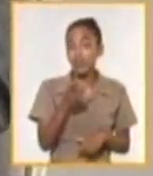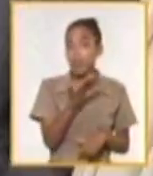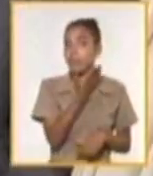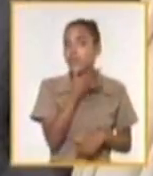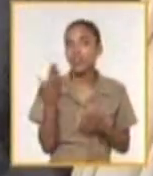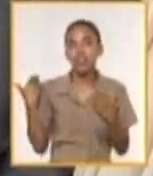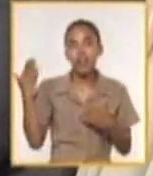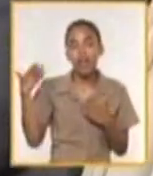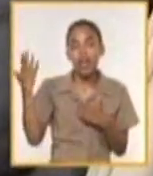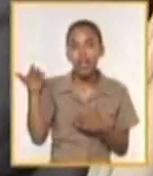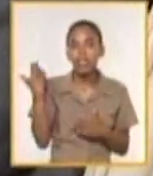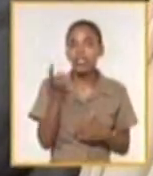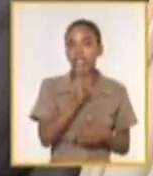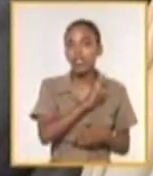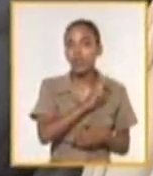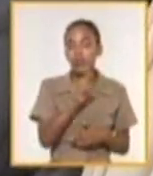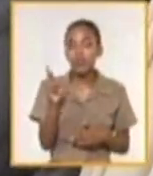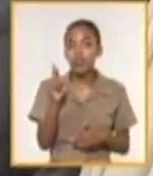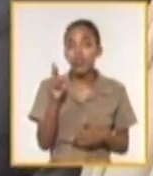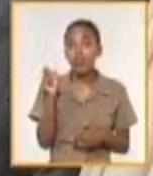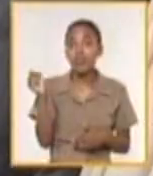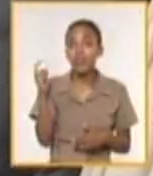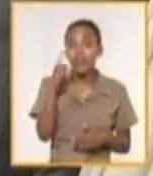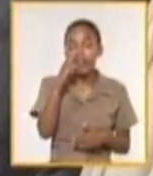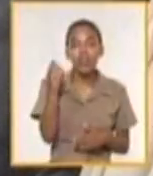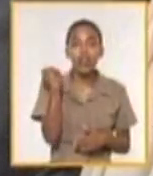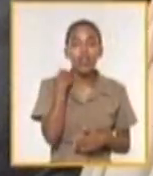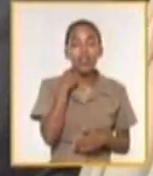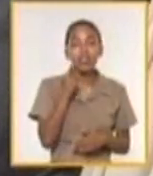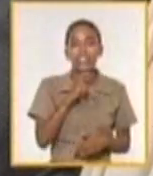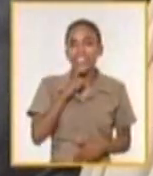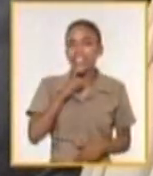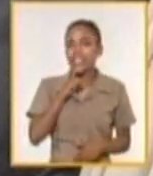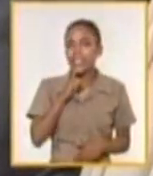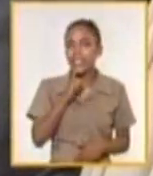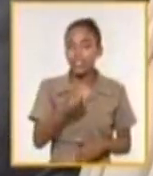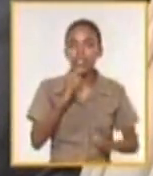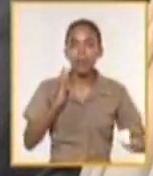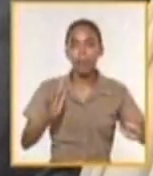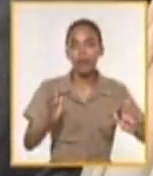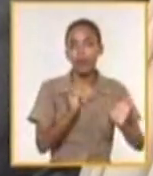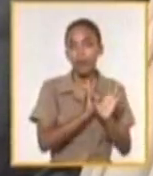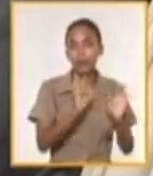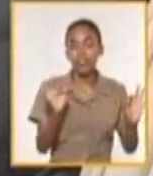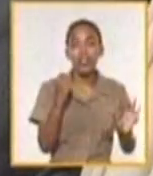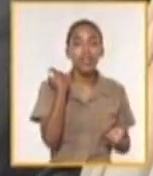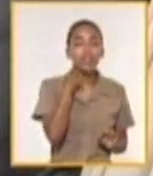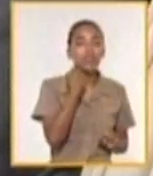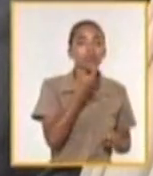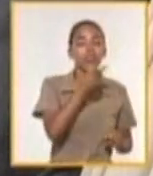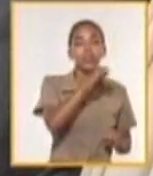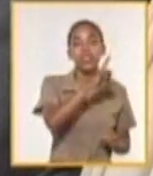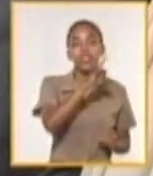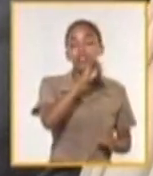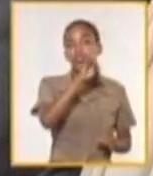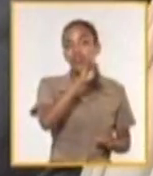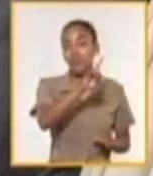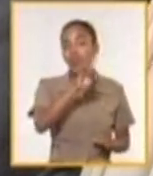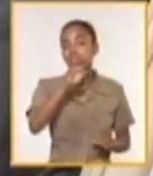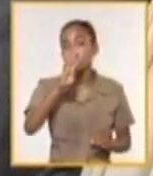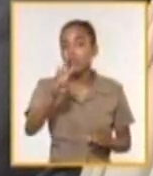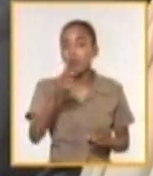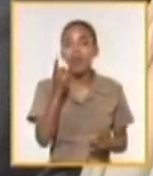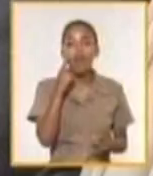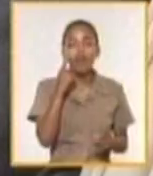revolución terminaba en el año más difícil del periodo especial, 1994, conoce a Enrique Urbieta de cerca